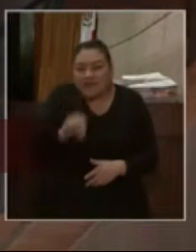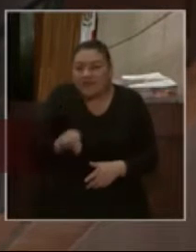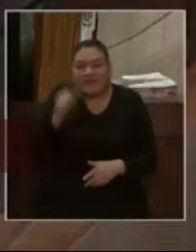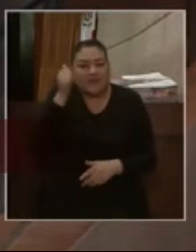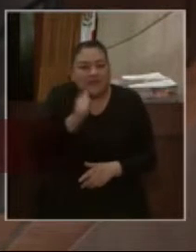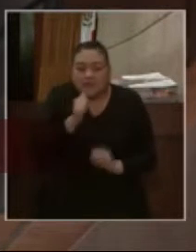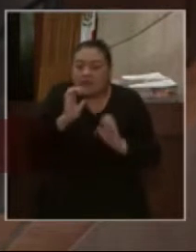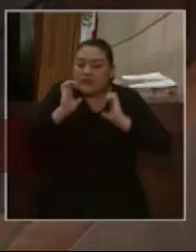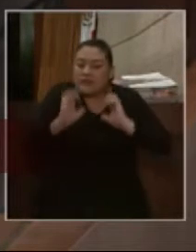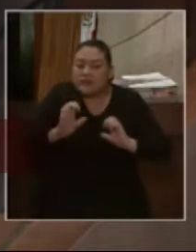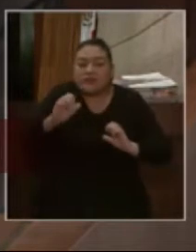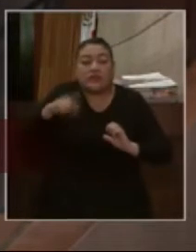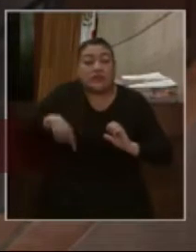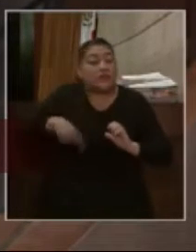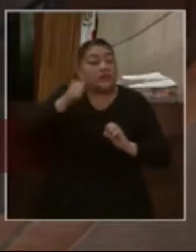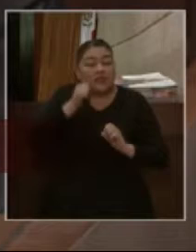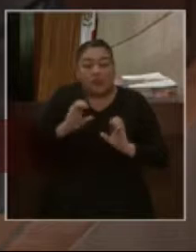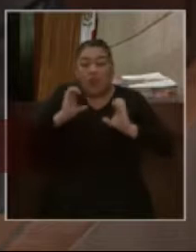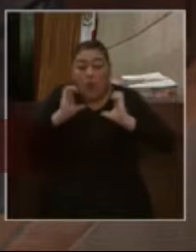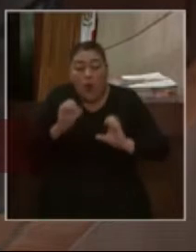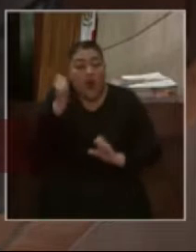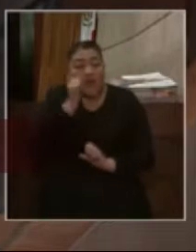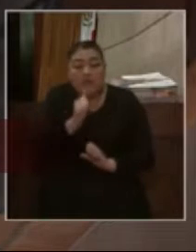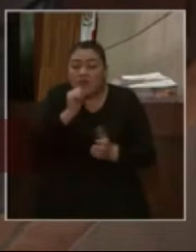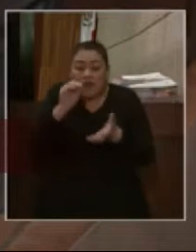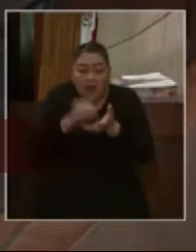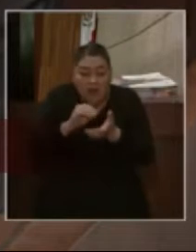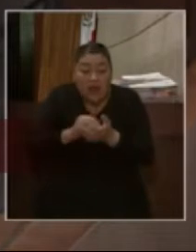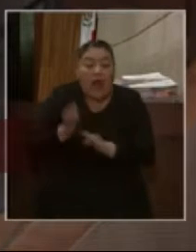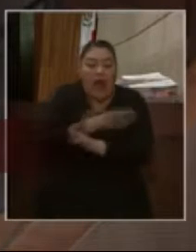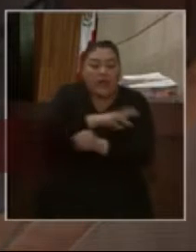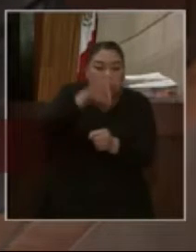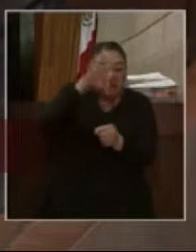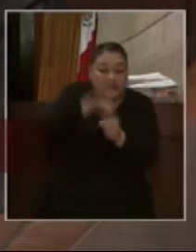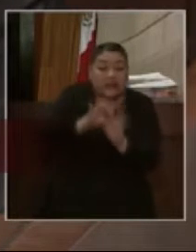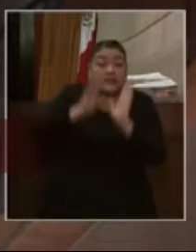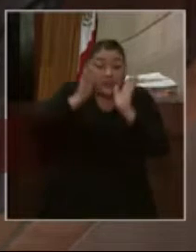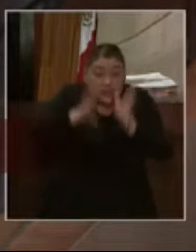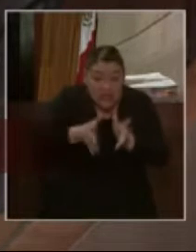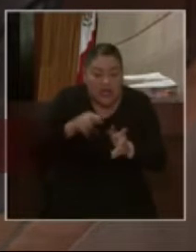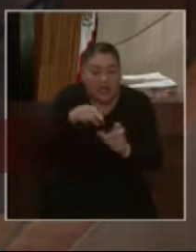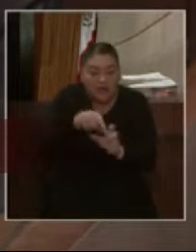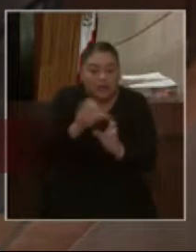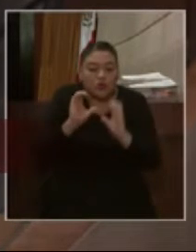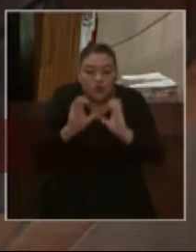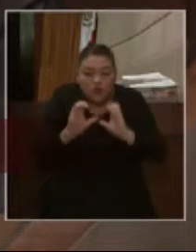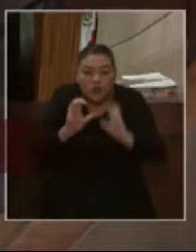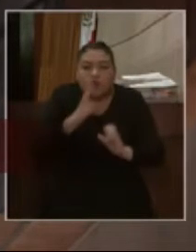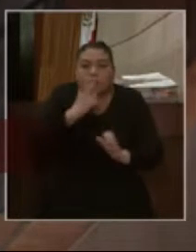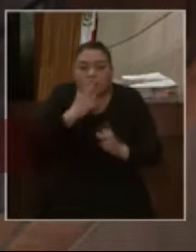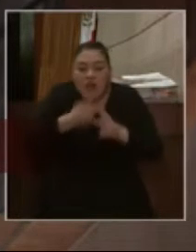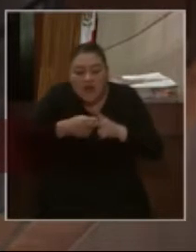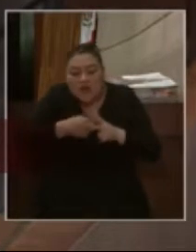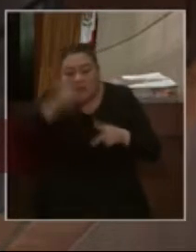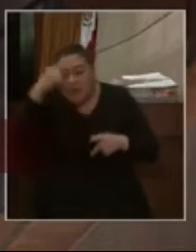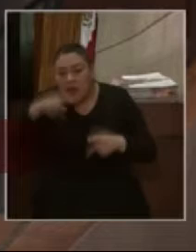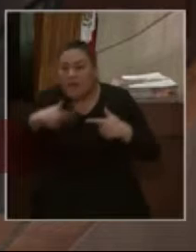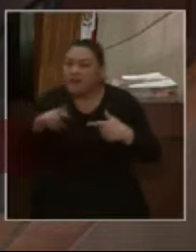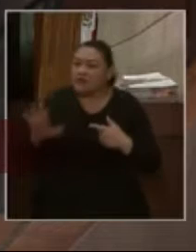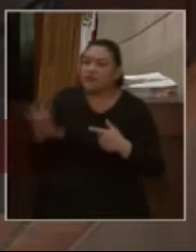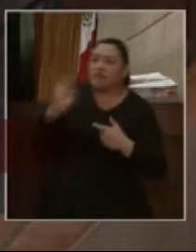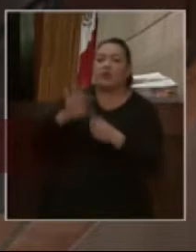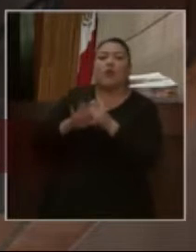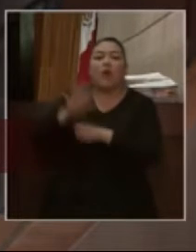ordenaron reponer el proceso interno por cualquiera de los métodos previstos en sus estatutos, entre ellos incluso la